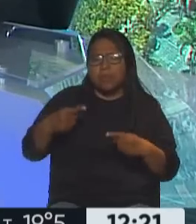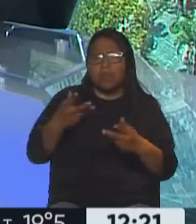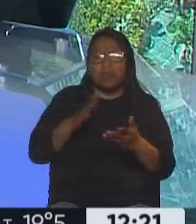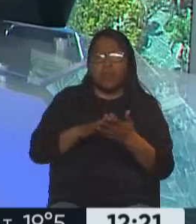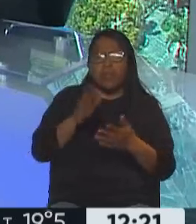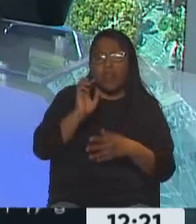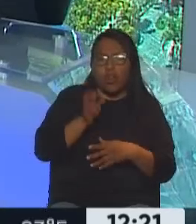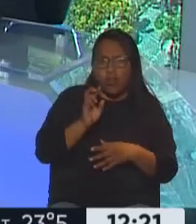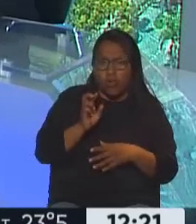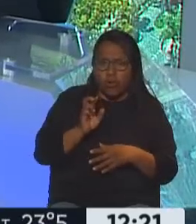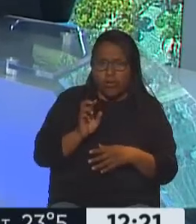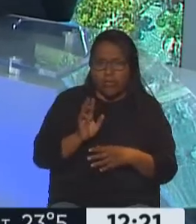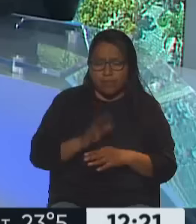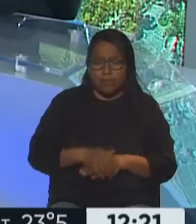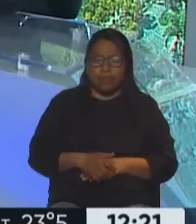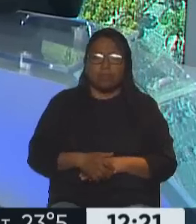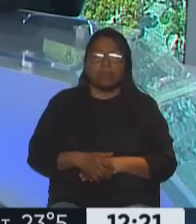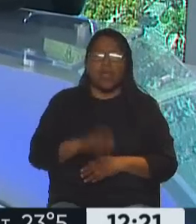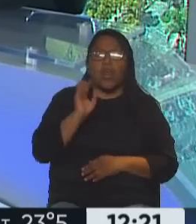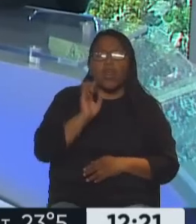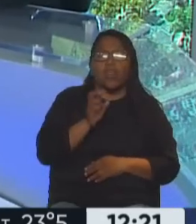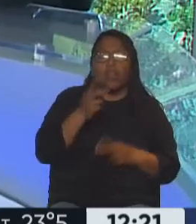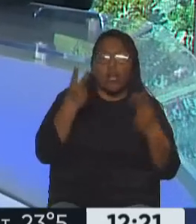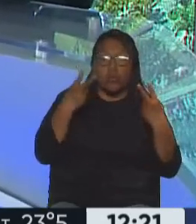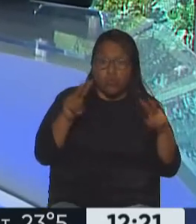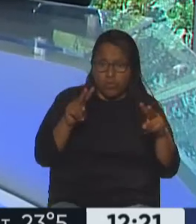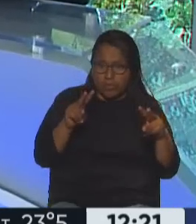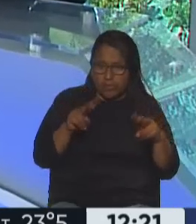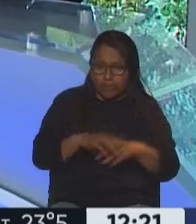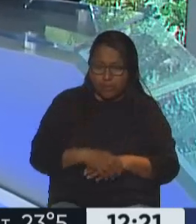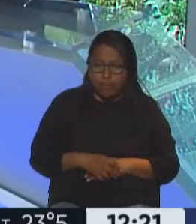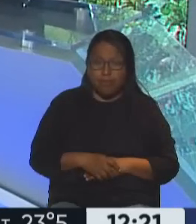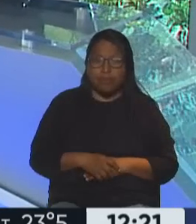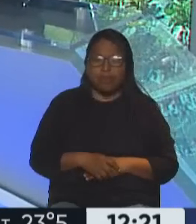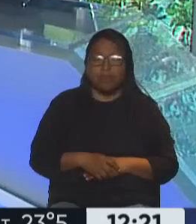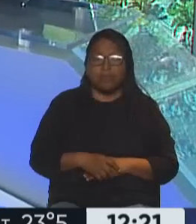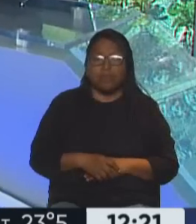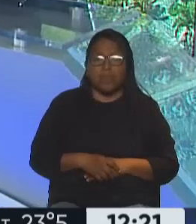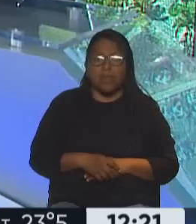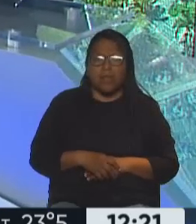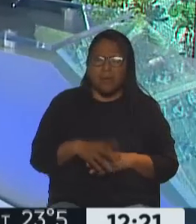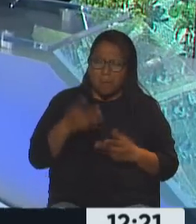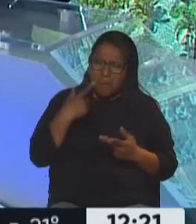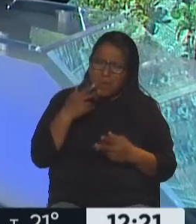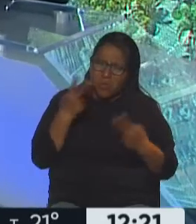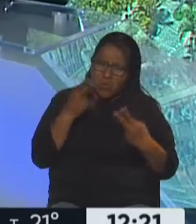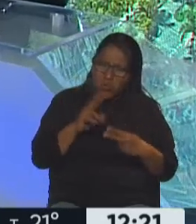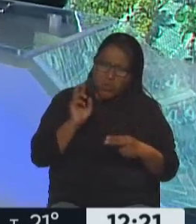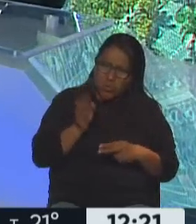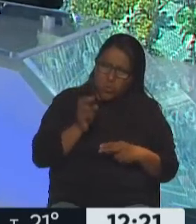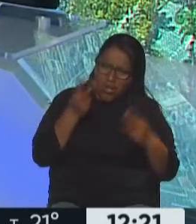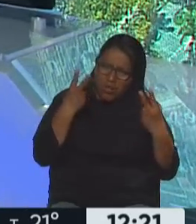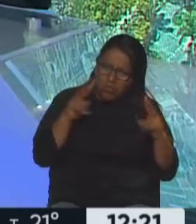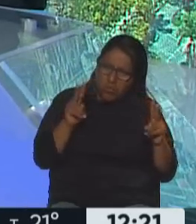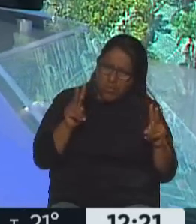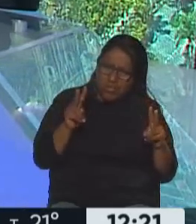Sí. Empecemos por el dólar turista, ¿verdad? Sí. A ver, ¿va a haber un dólar turista? Pensando, por ejemplo,